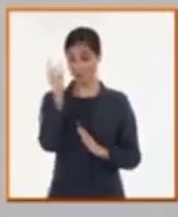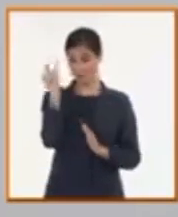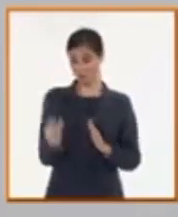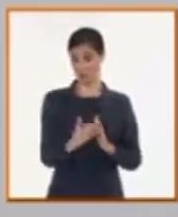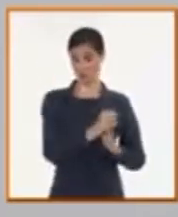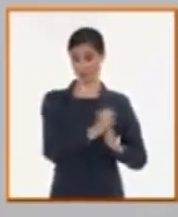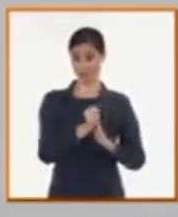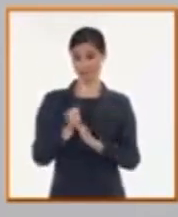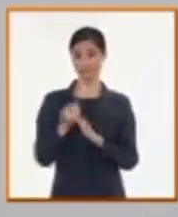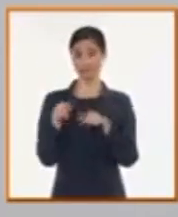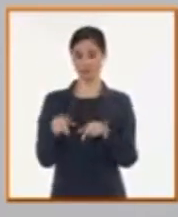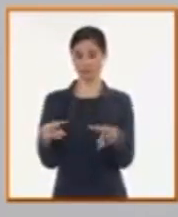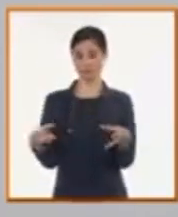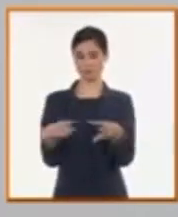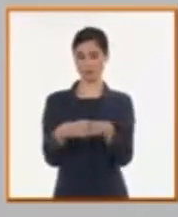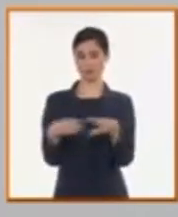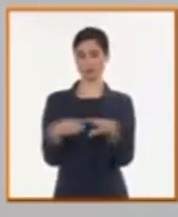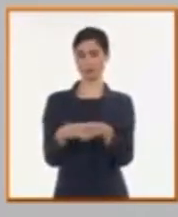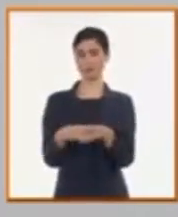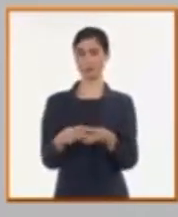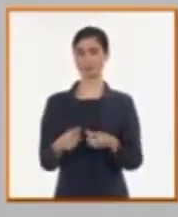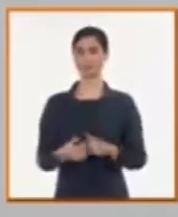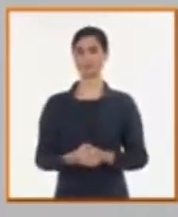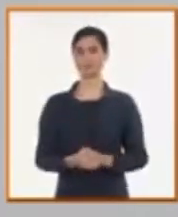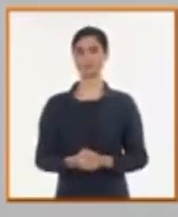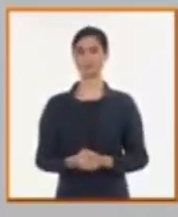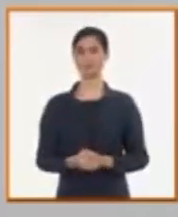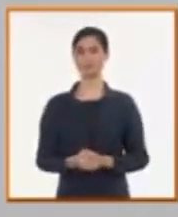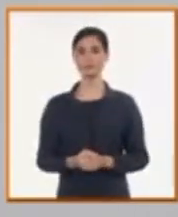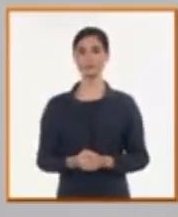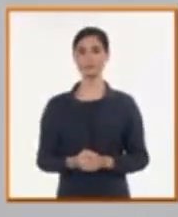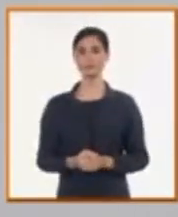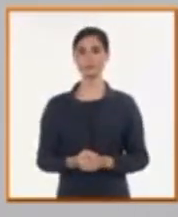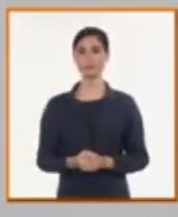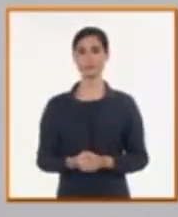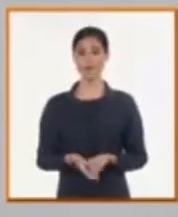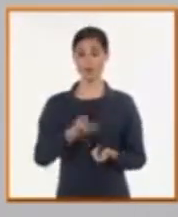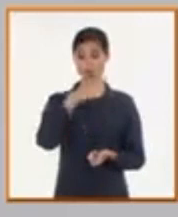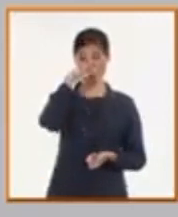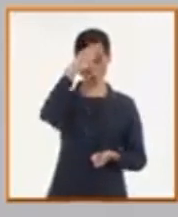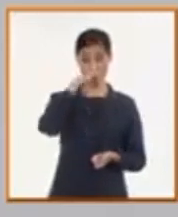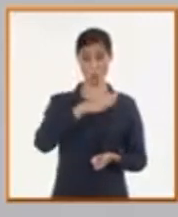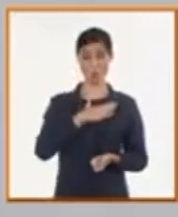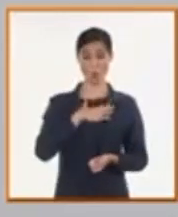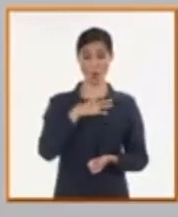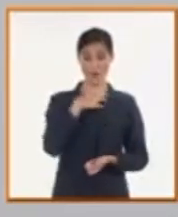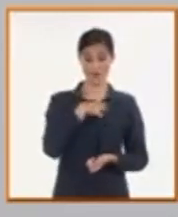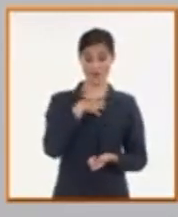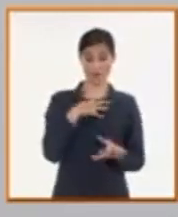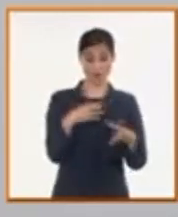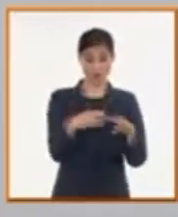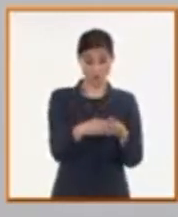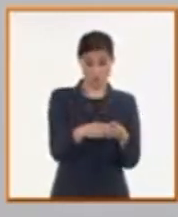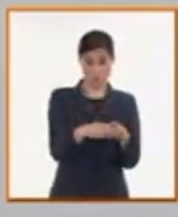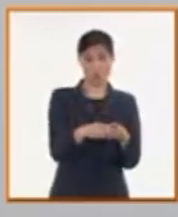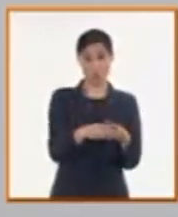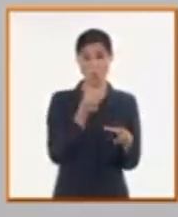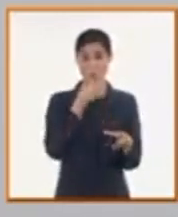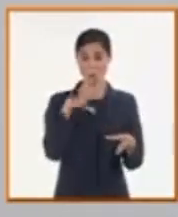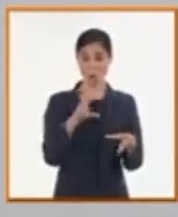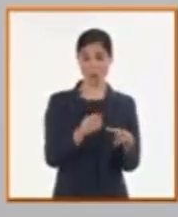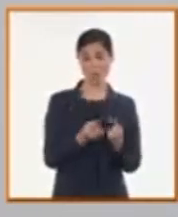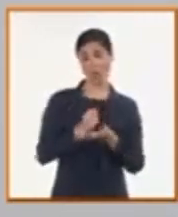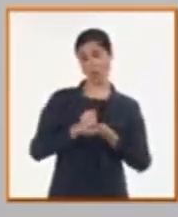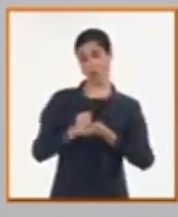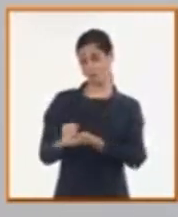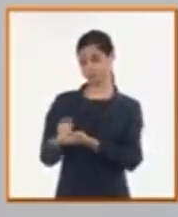tomaron otras decisiones de ya tener unidades nuestras comprometidas en esta dirección, pero las mínimas. Estamos hablando